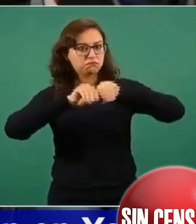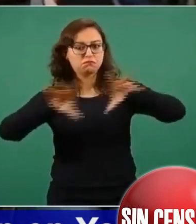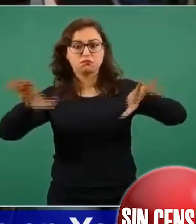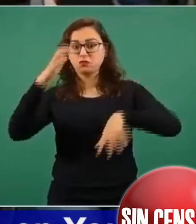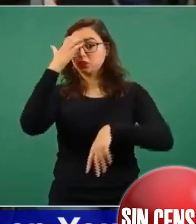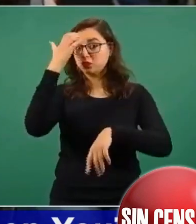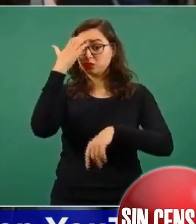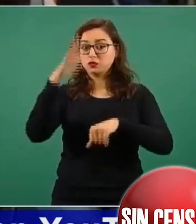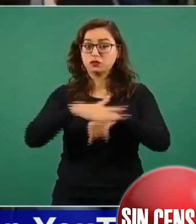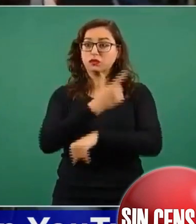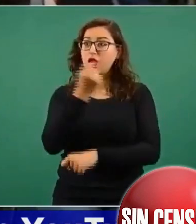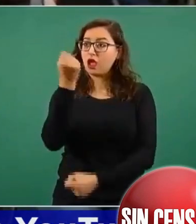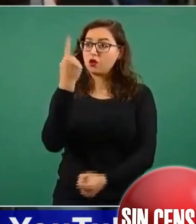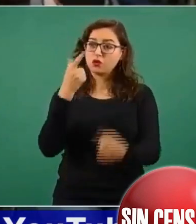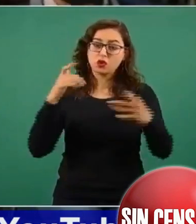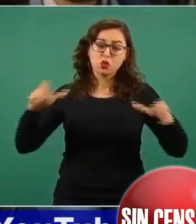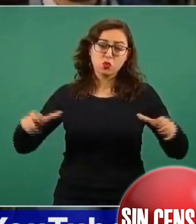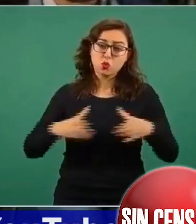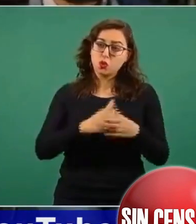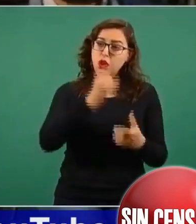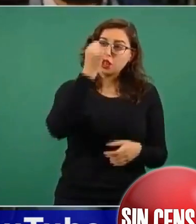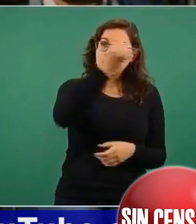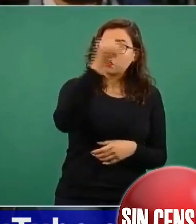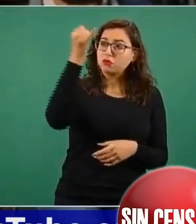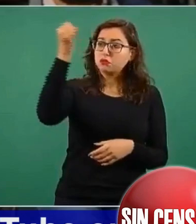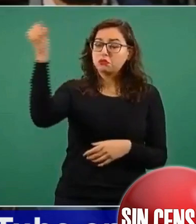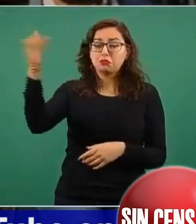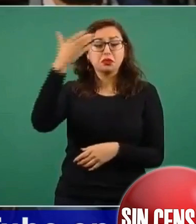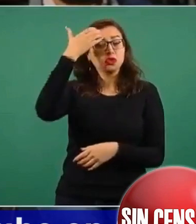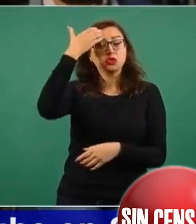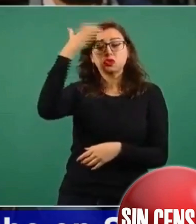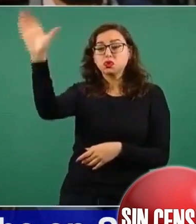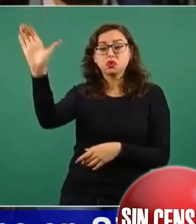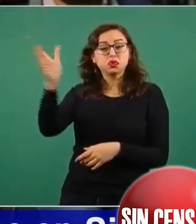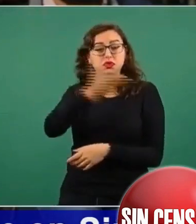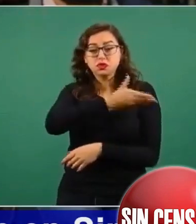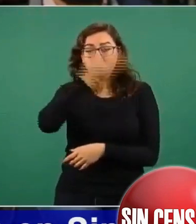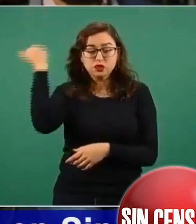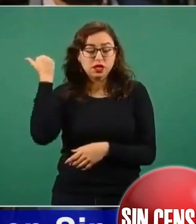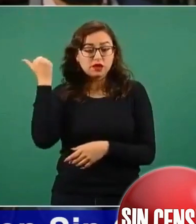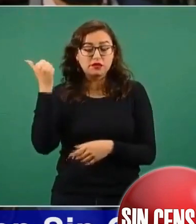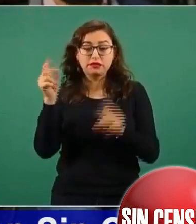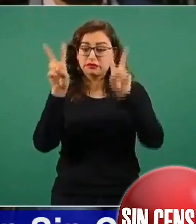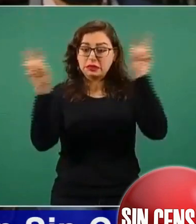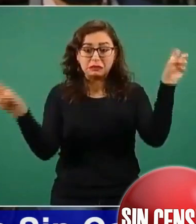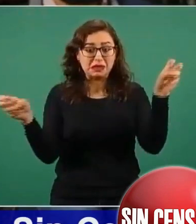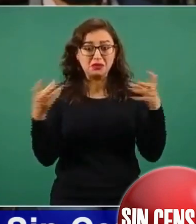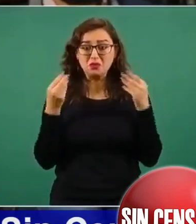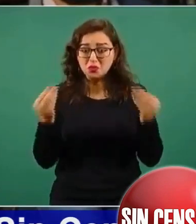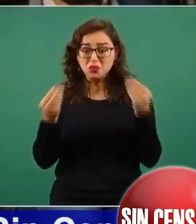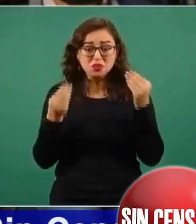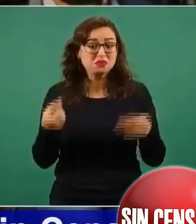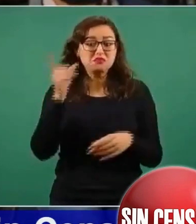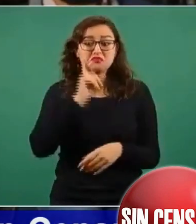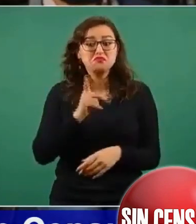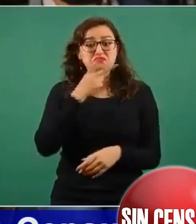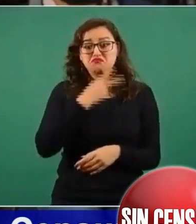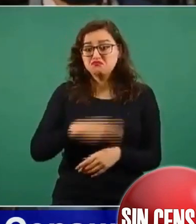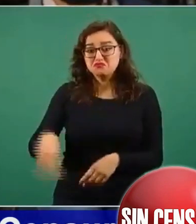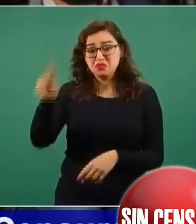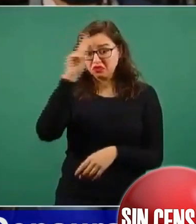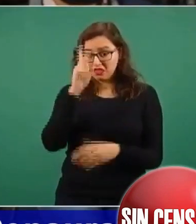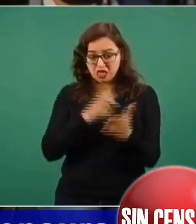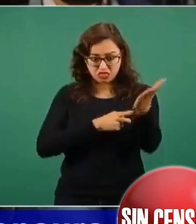más alejadas y en todas partes, porque aquí hay un desconocimiento muy grande por parte de muchas mujeres también de